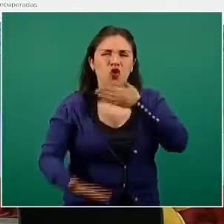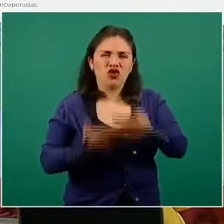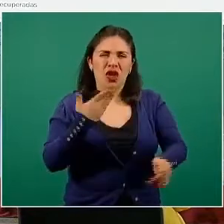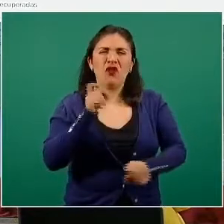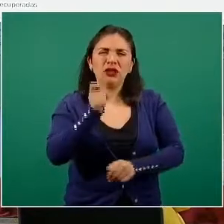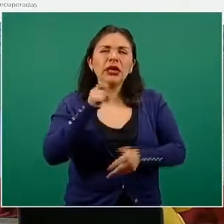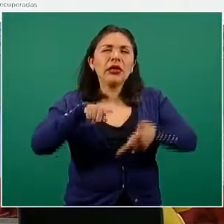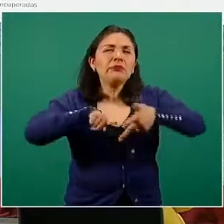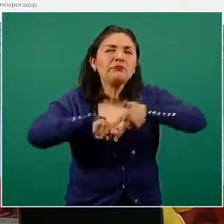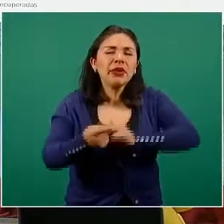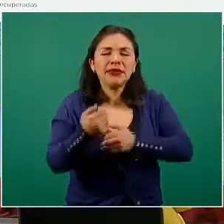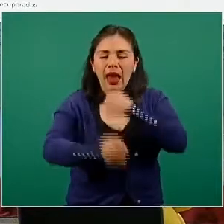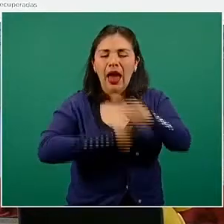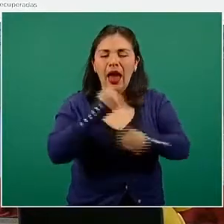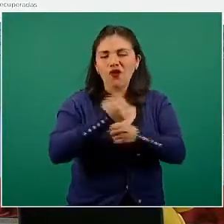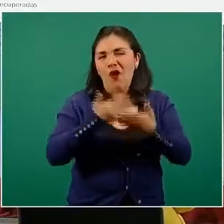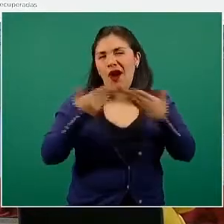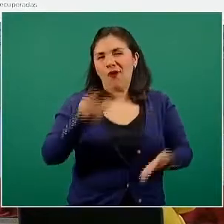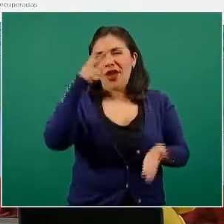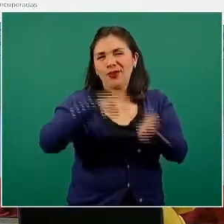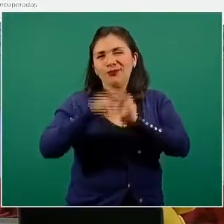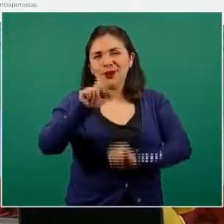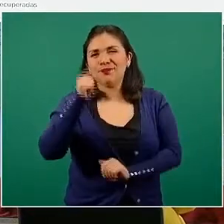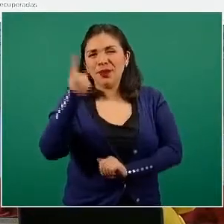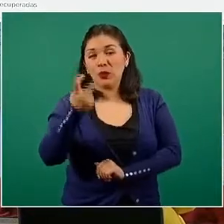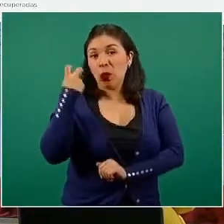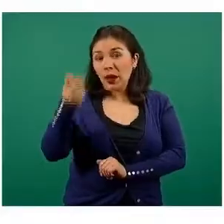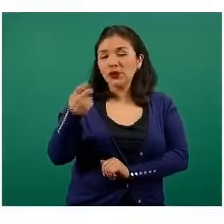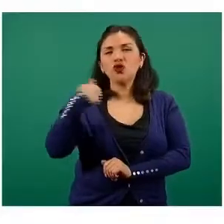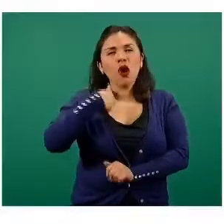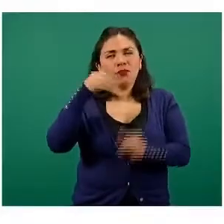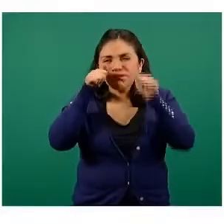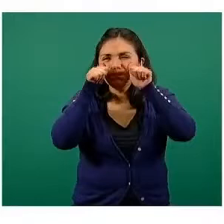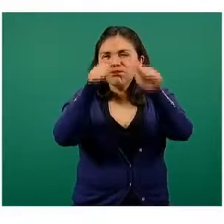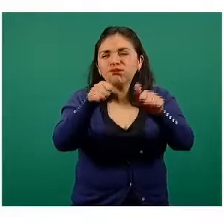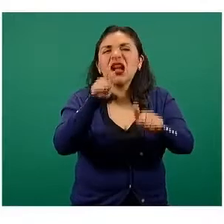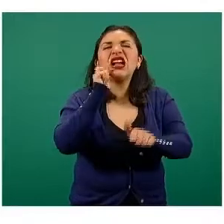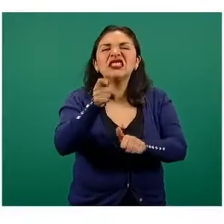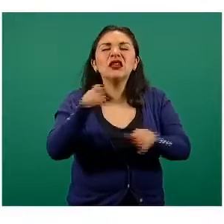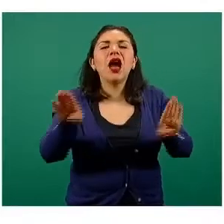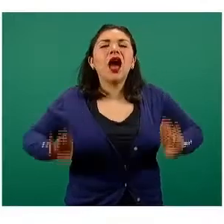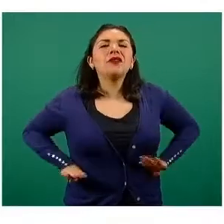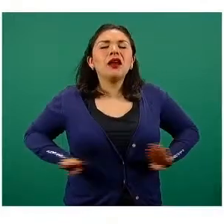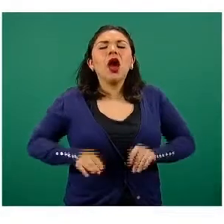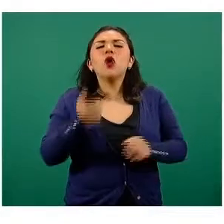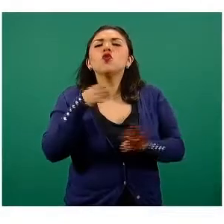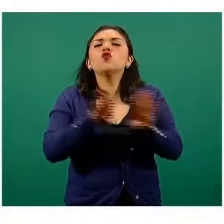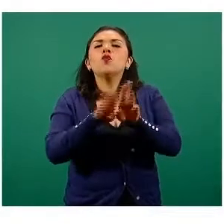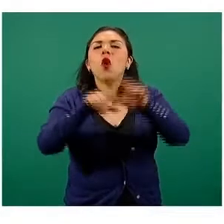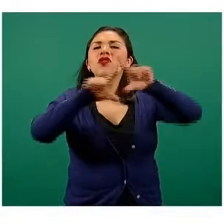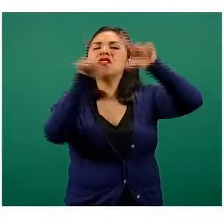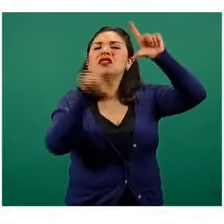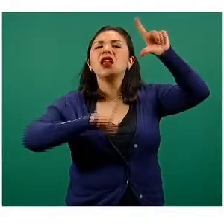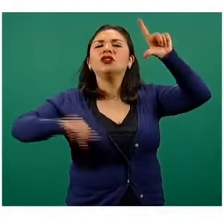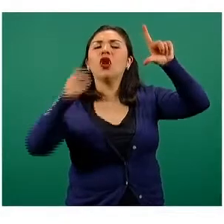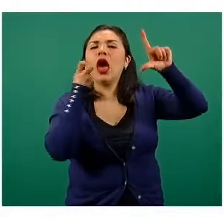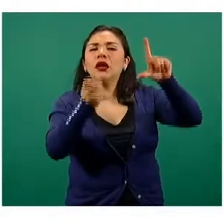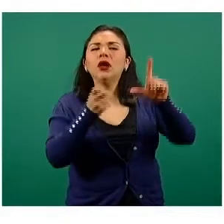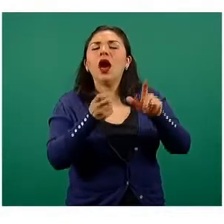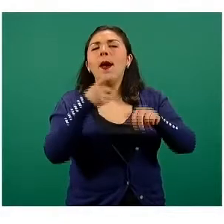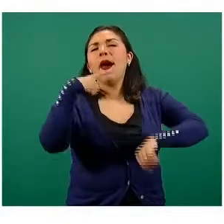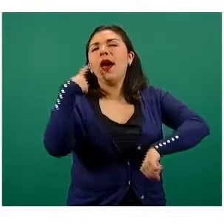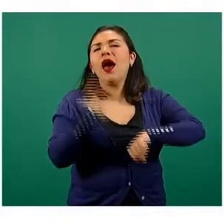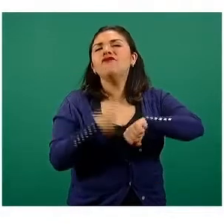empezamos en el 2021, donde nos enfocamos a la tendencia que ha tenido a nivel nacional la